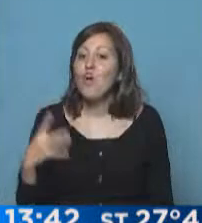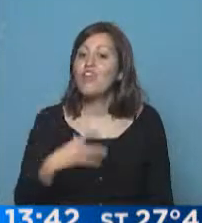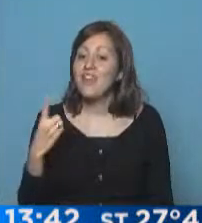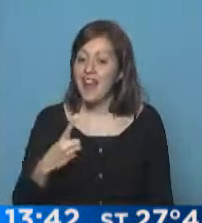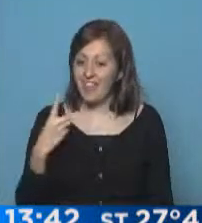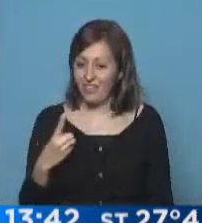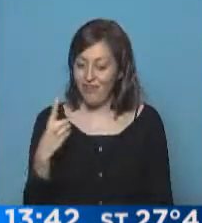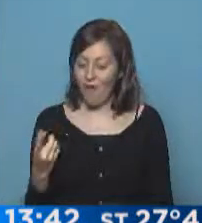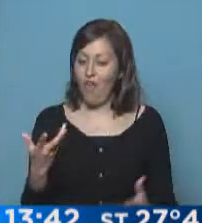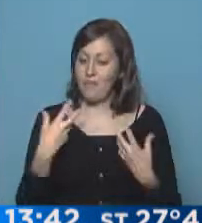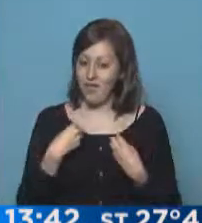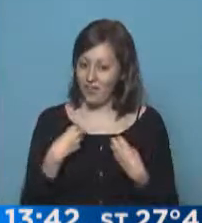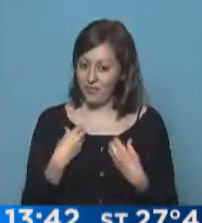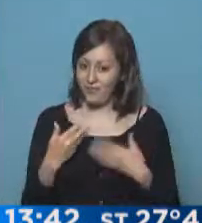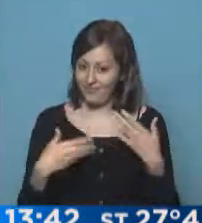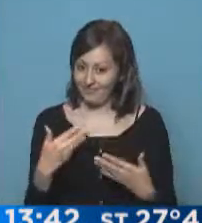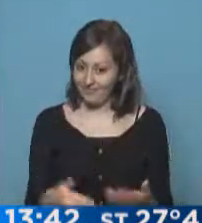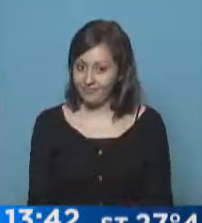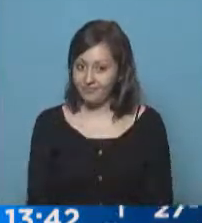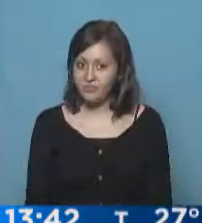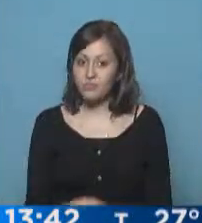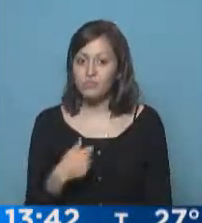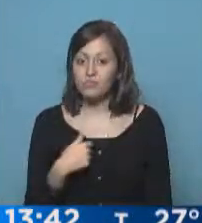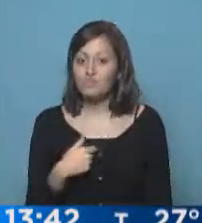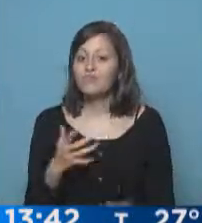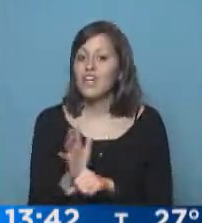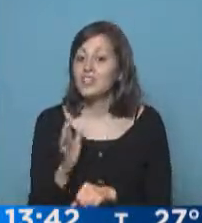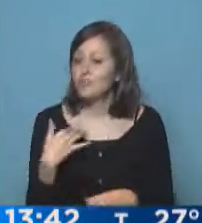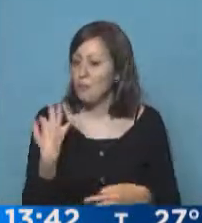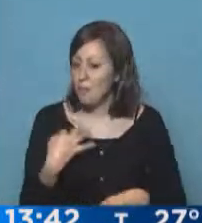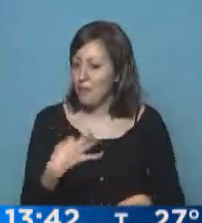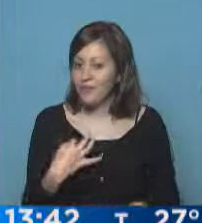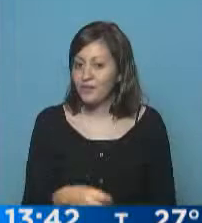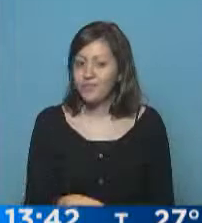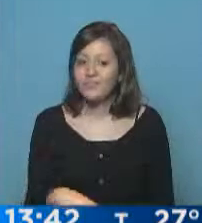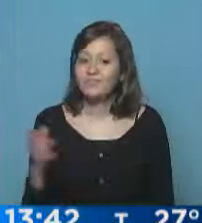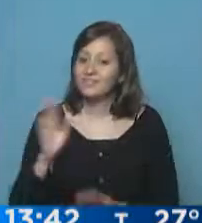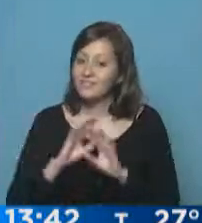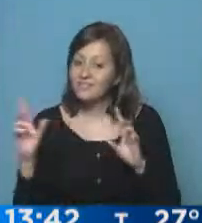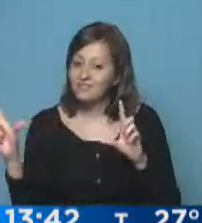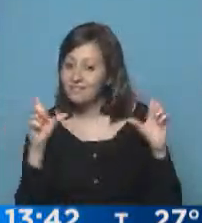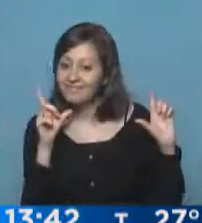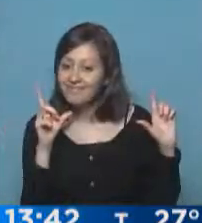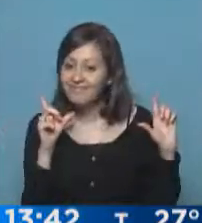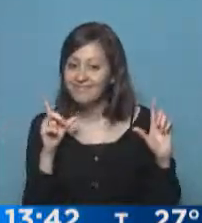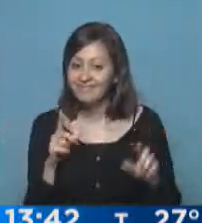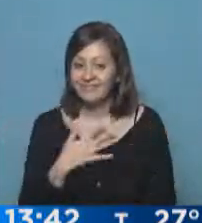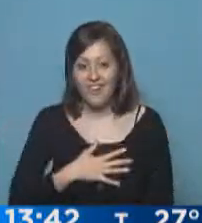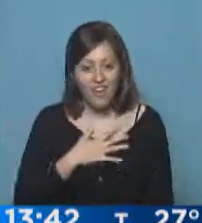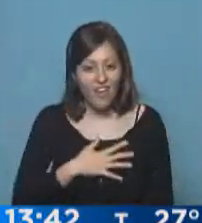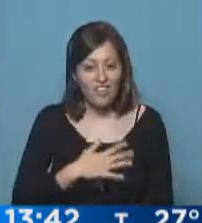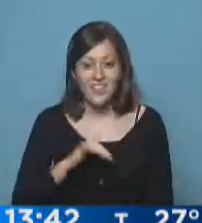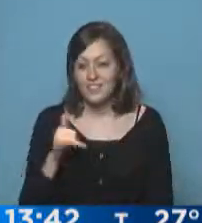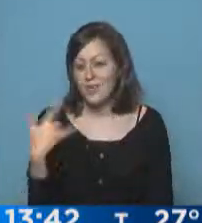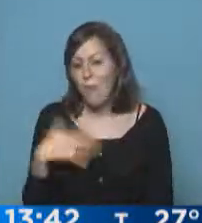me abrió las puertas. Es un personaje muy particular y me parece... cámara vos! ¿Están contentos? Sí, muy contento,